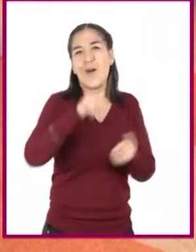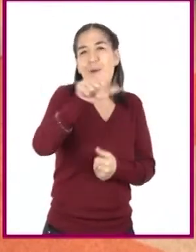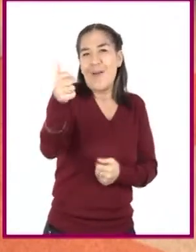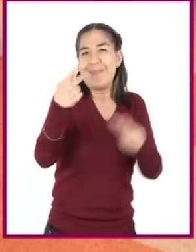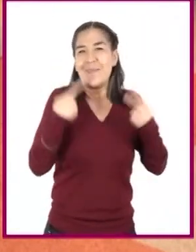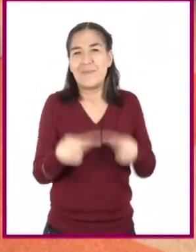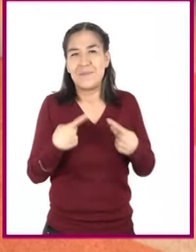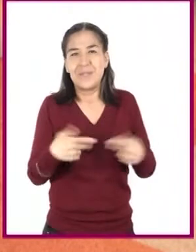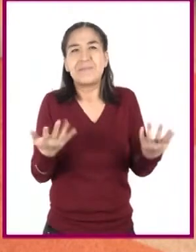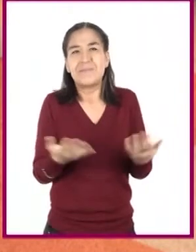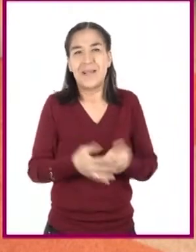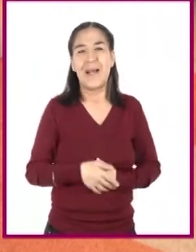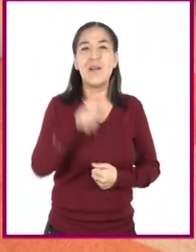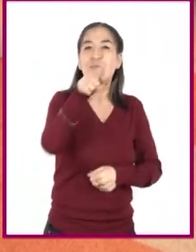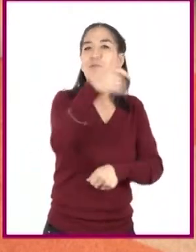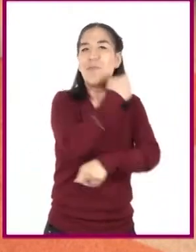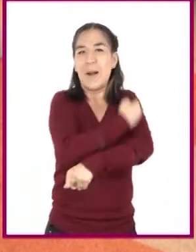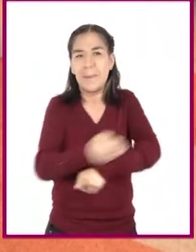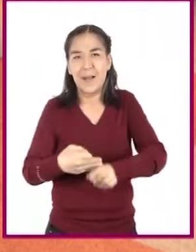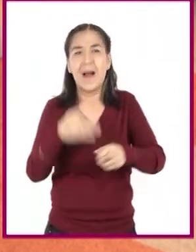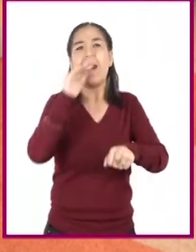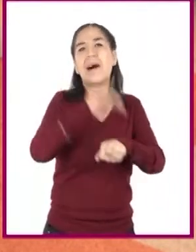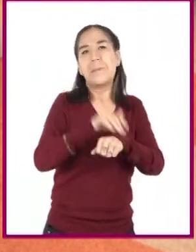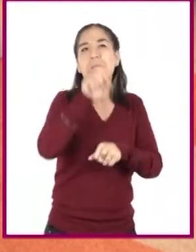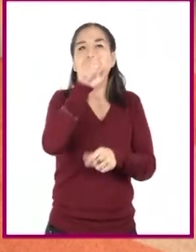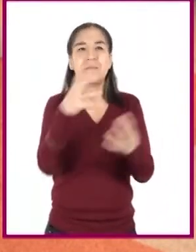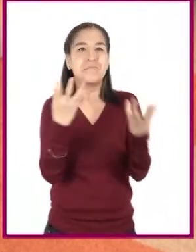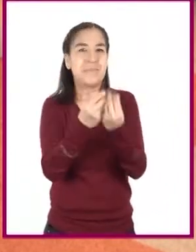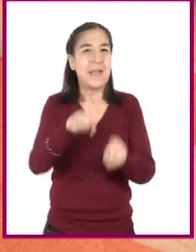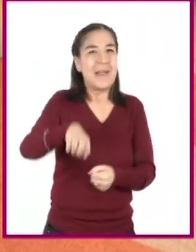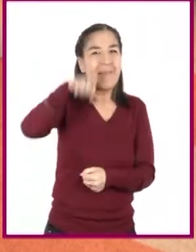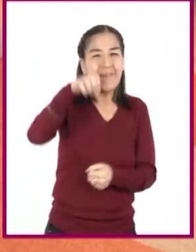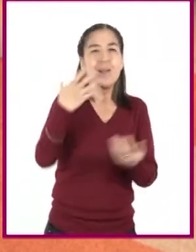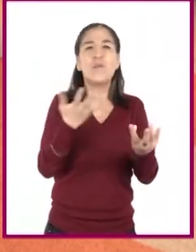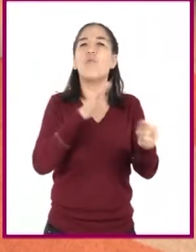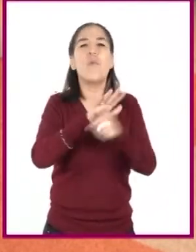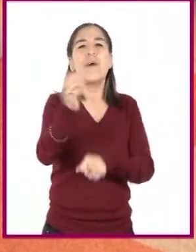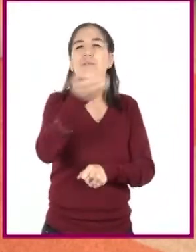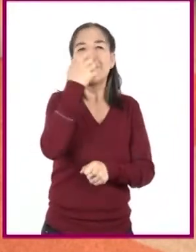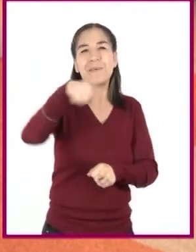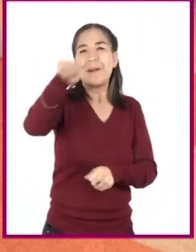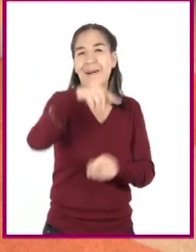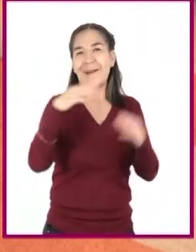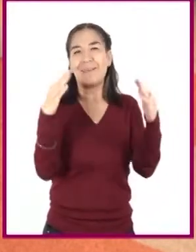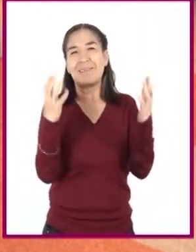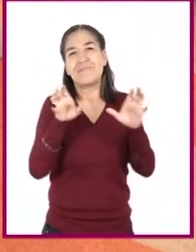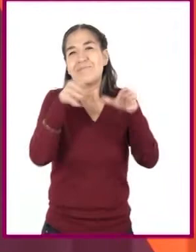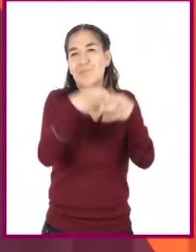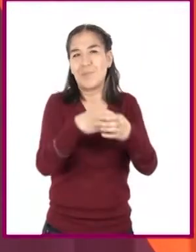personas? ¿Tu familia, amigos de tu edad o alguna costumbre de tu comunidad?